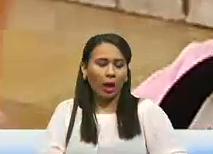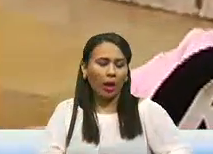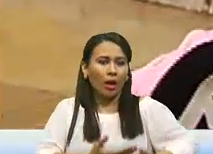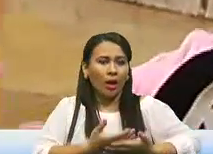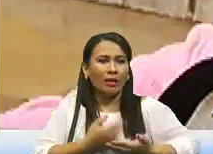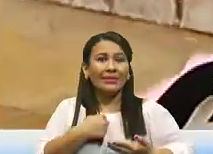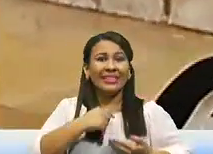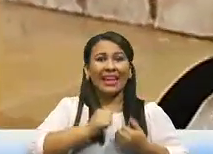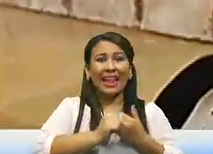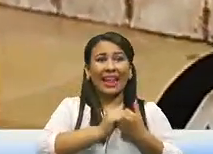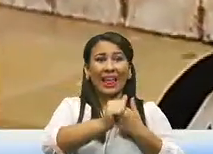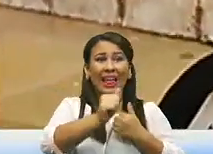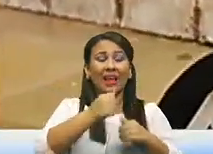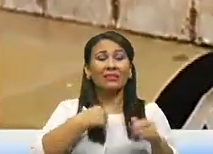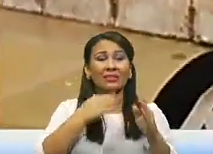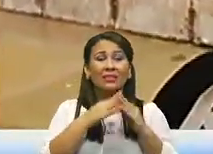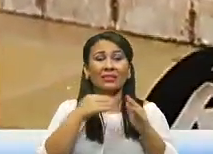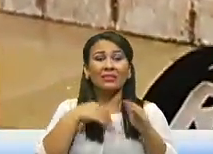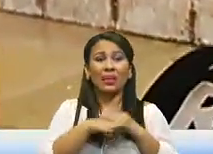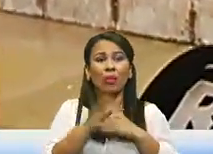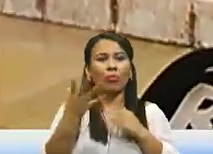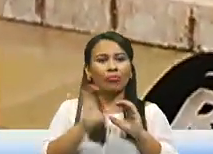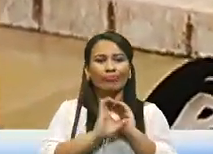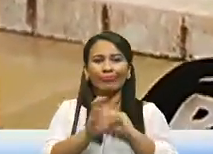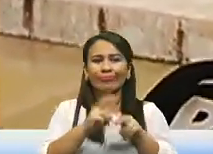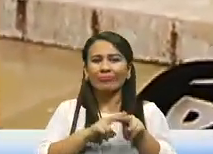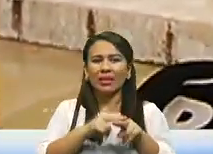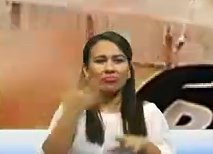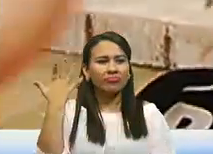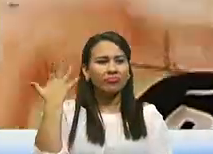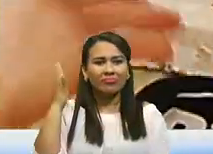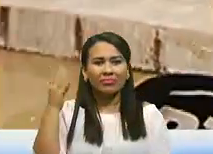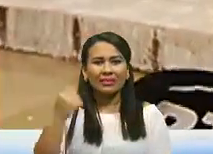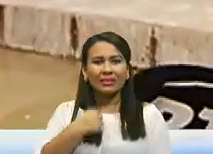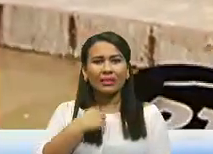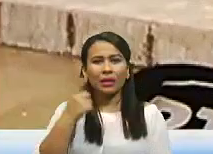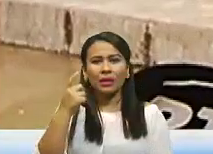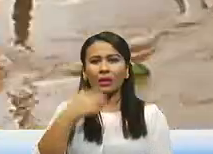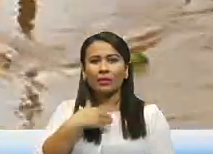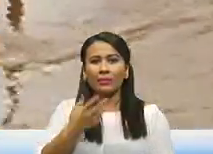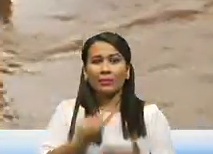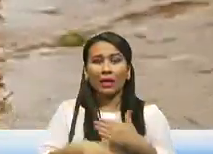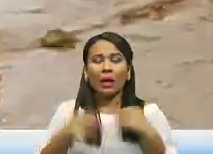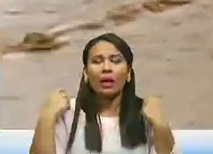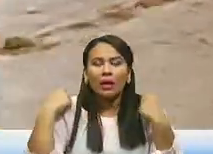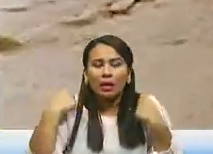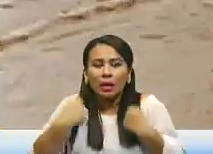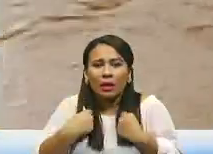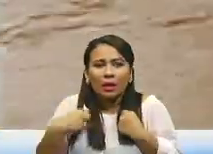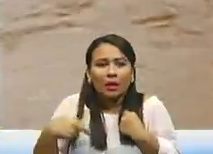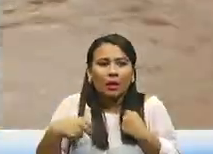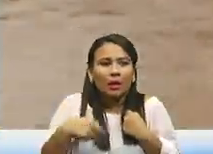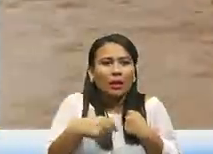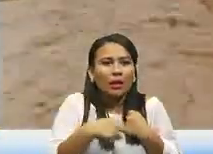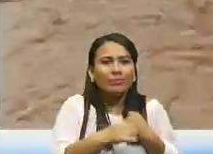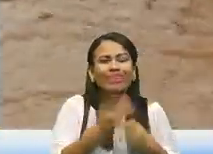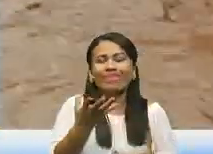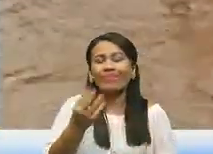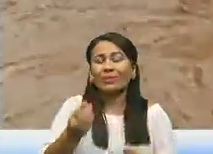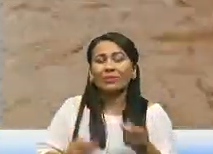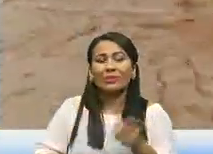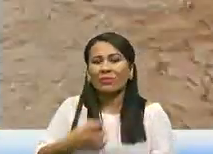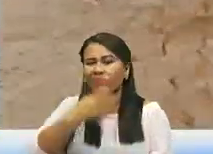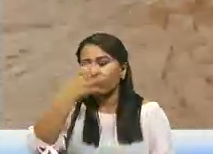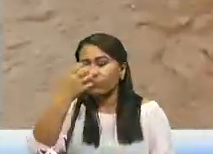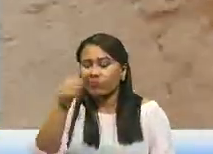vivo bien adentro y para allá no entran los carros, para allá tengo que estirármela al hombro. Más de las molestias causadas a conductores